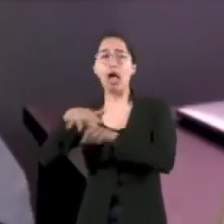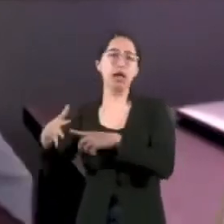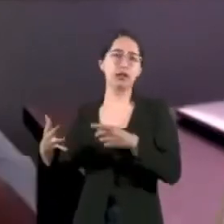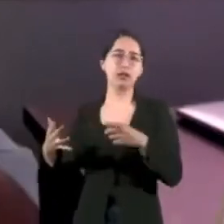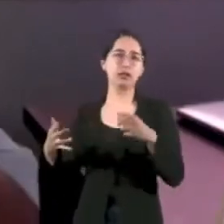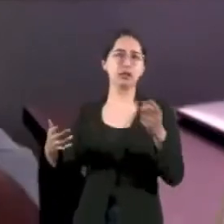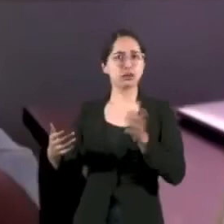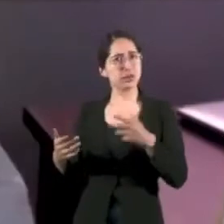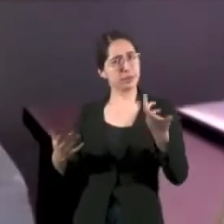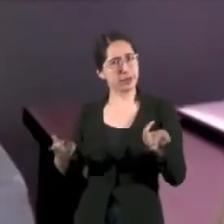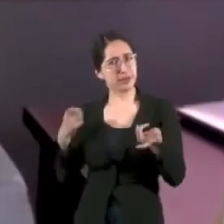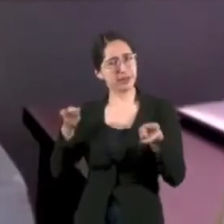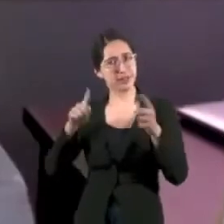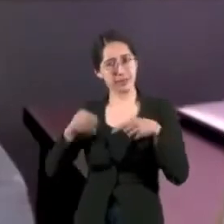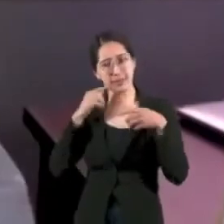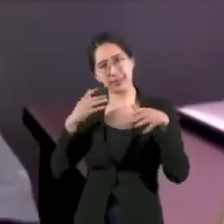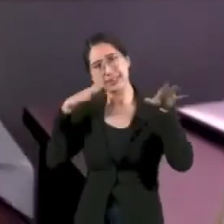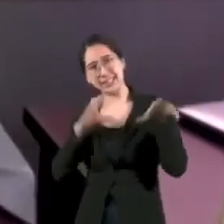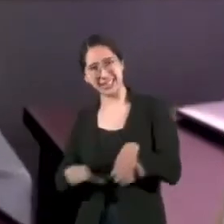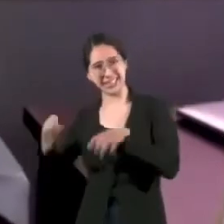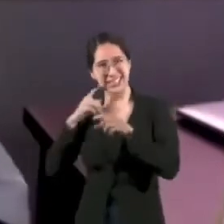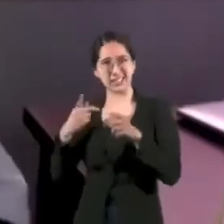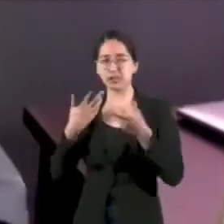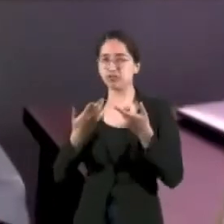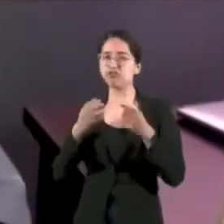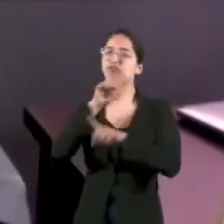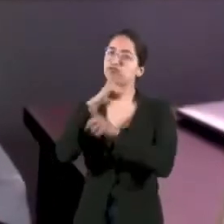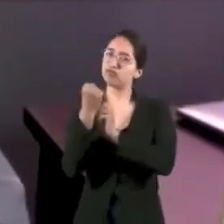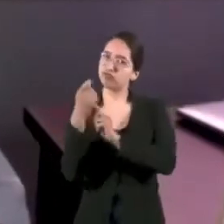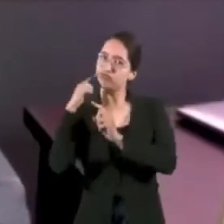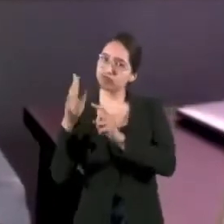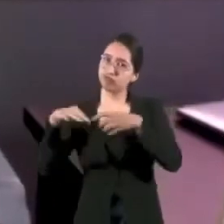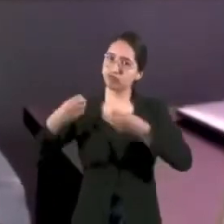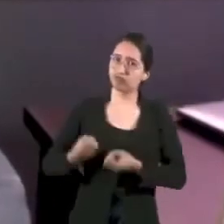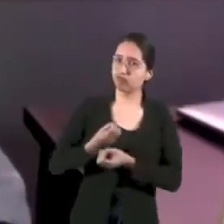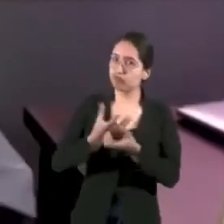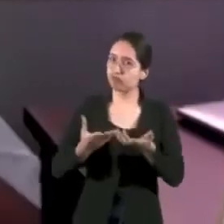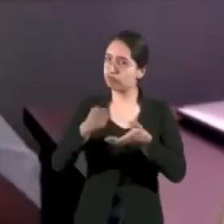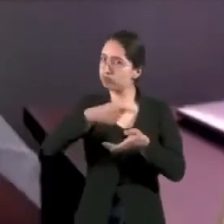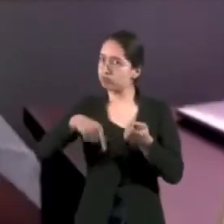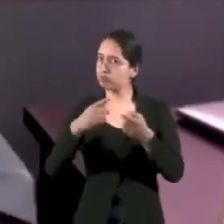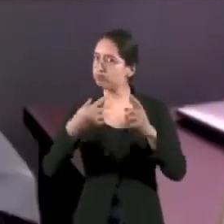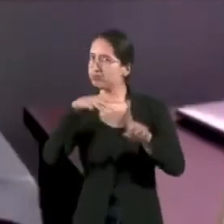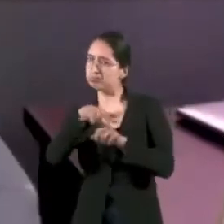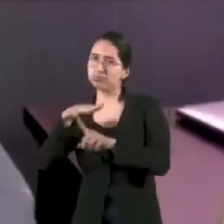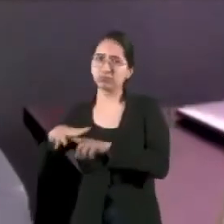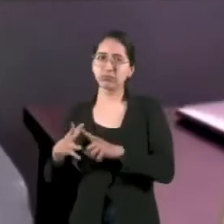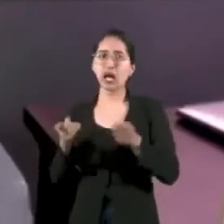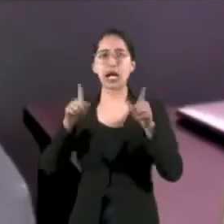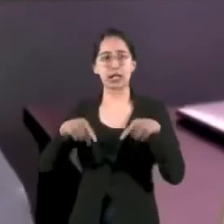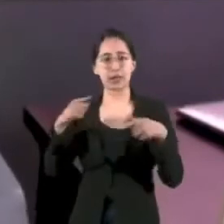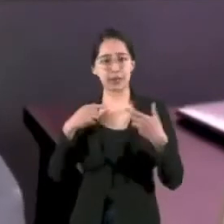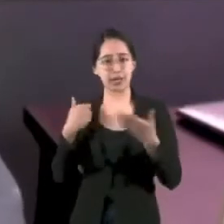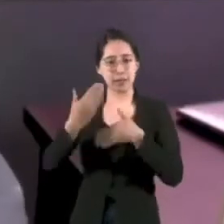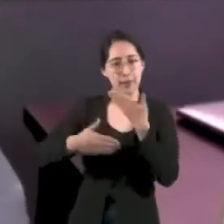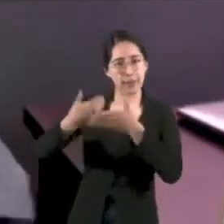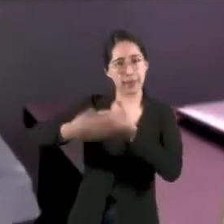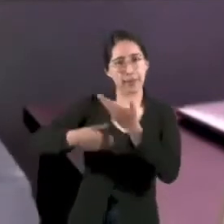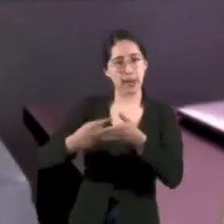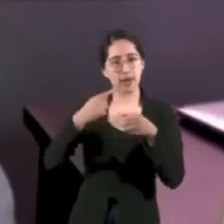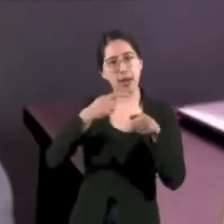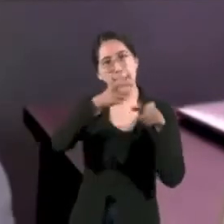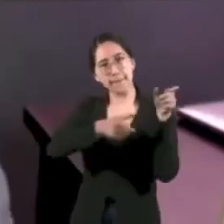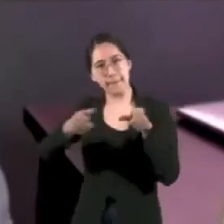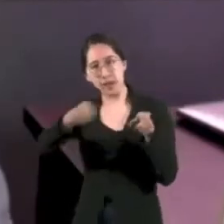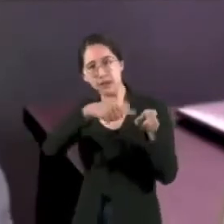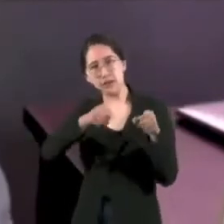de las acciones sociales emprendidas por el hombre que menos lógica tiene, y que va llevando a la gente unas dinámicas, como